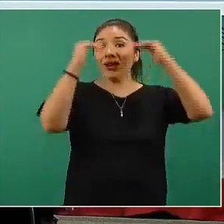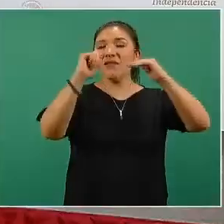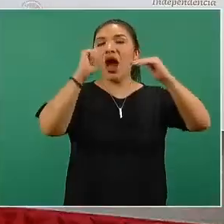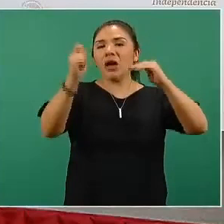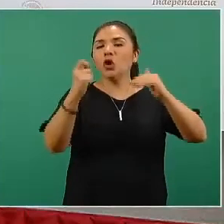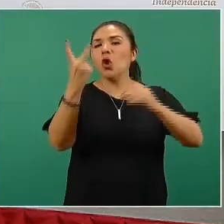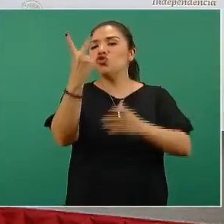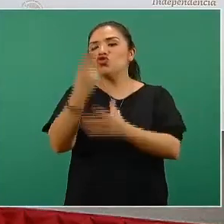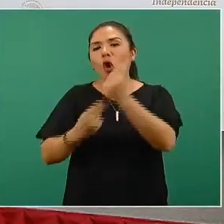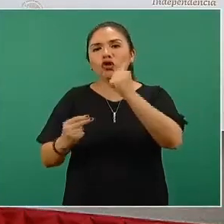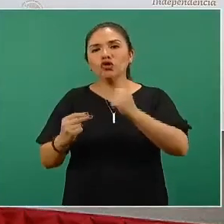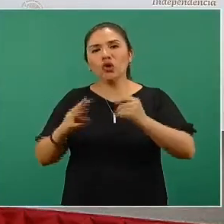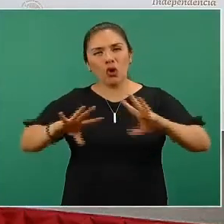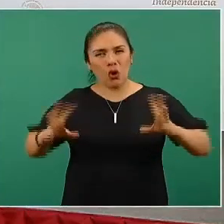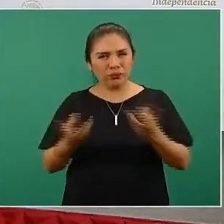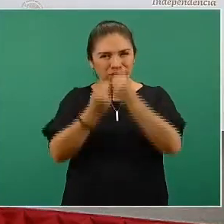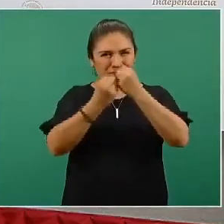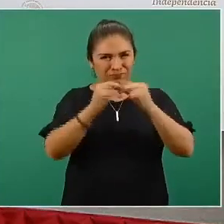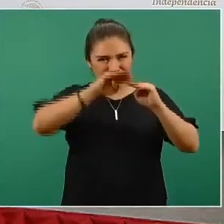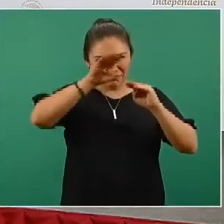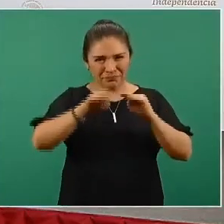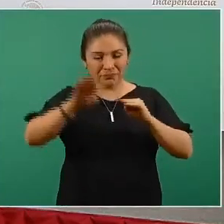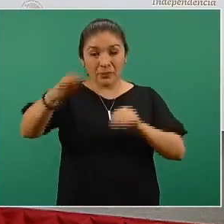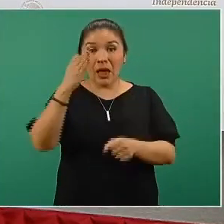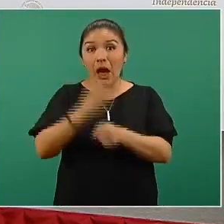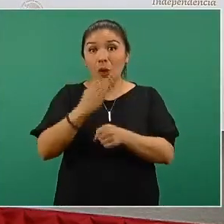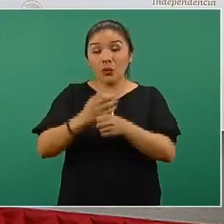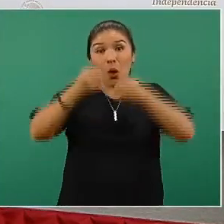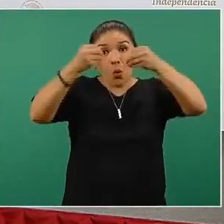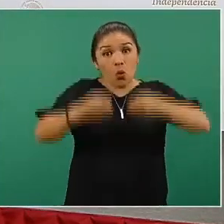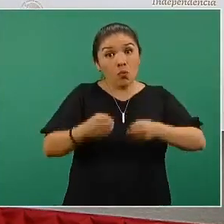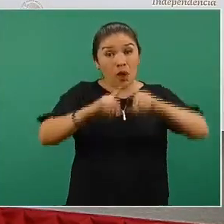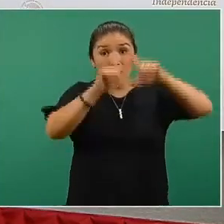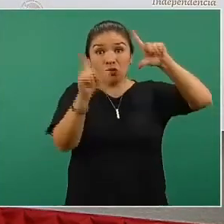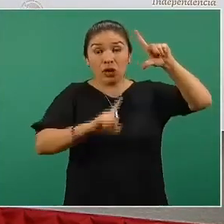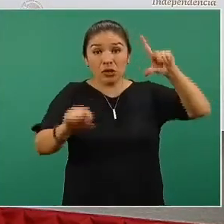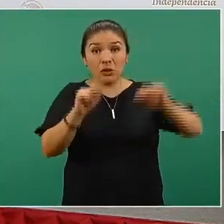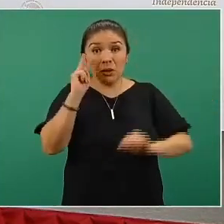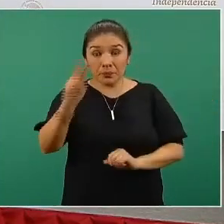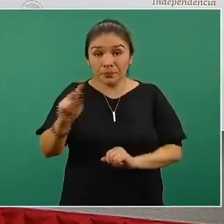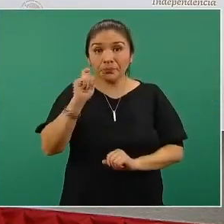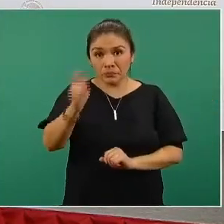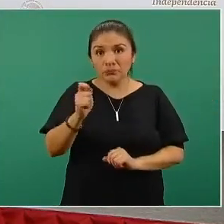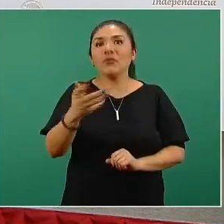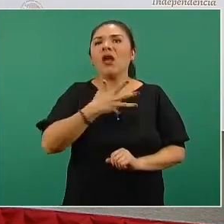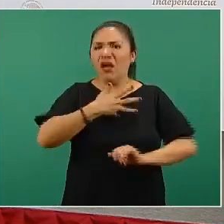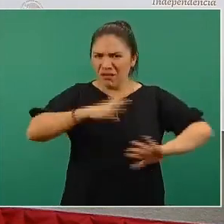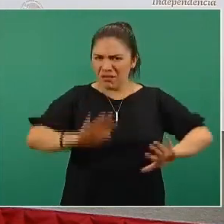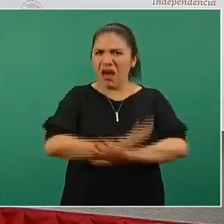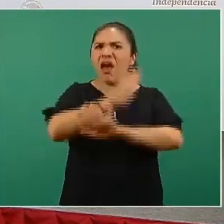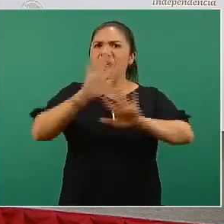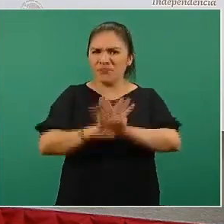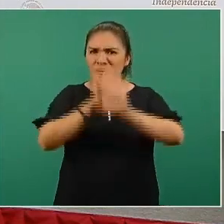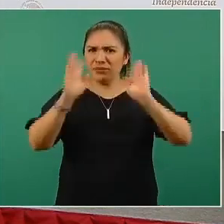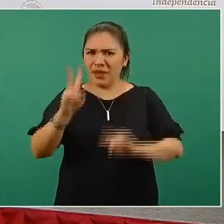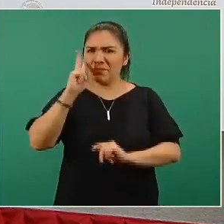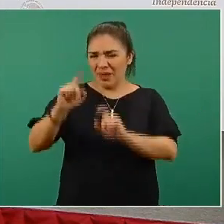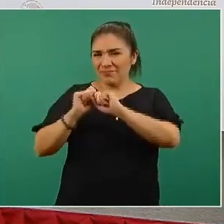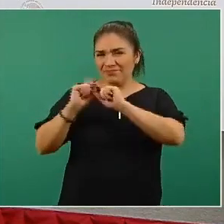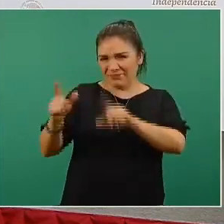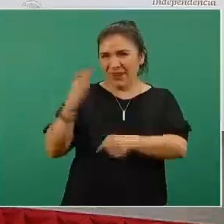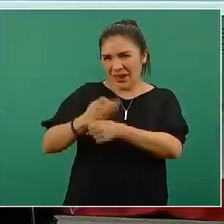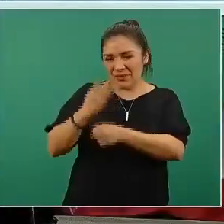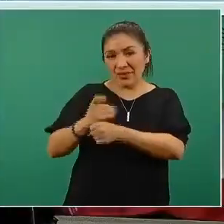ambas curvas. La ocupación nacional que tenemos ahora, a nivel nacional, también con algo de variabilidad que veremos en la siguiente